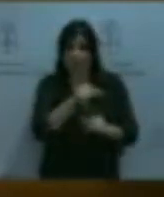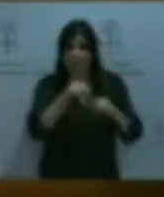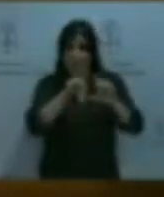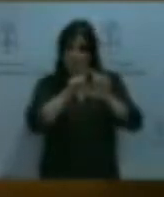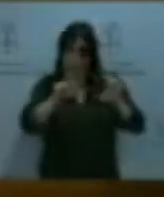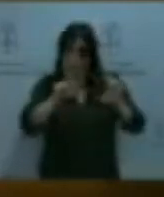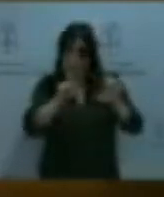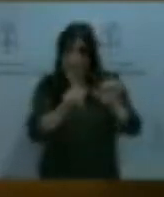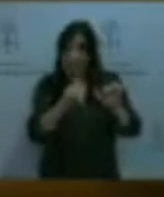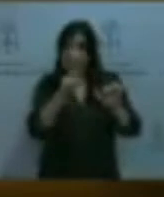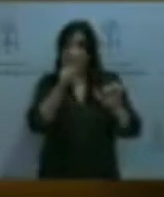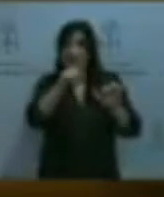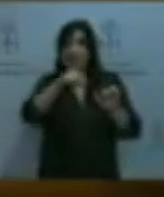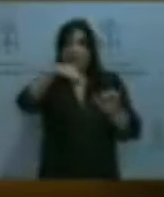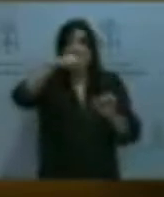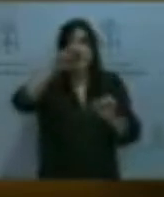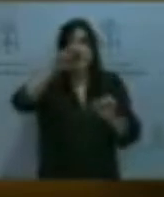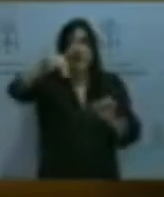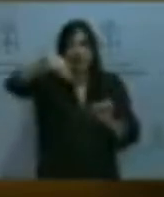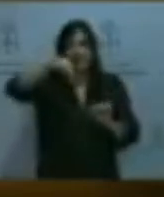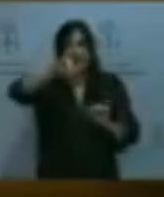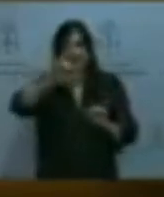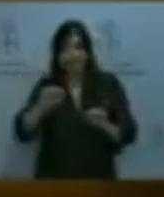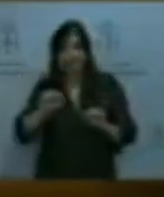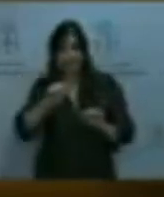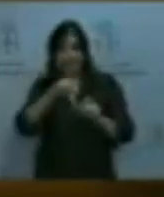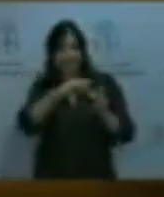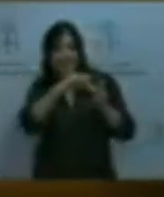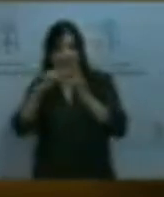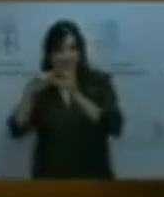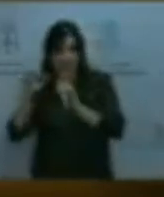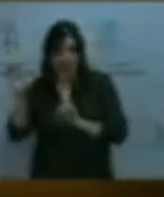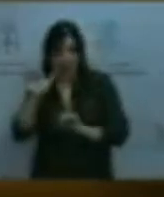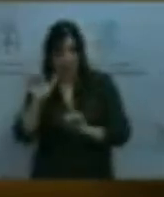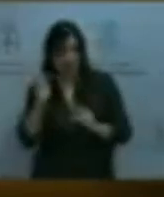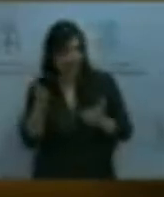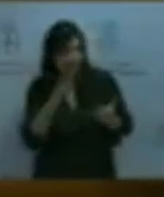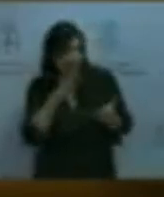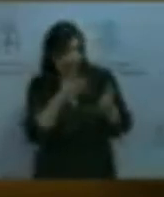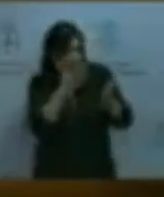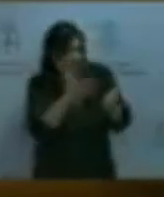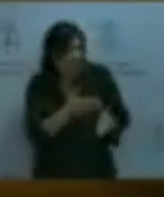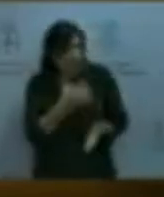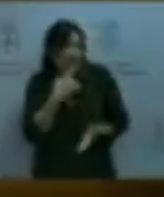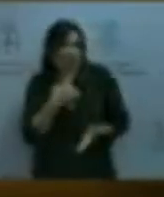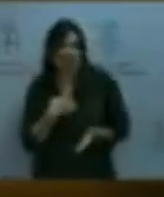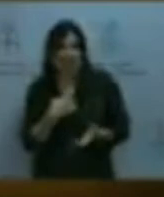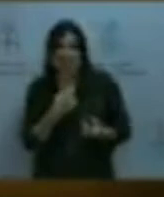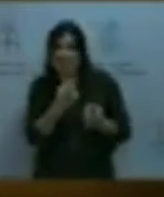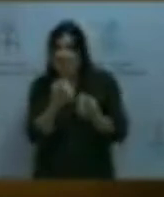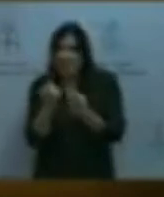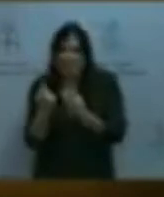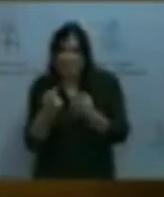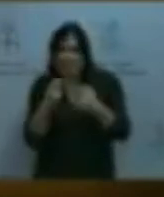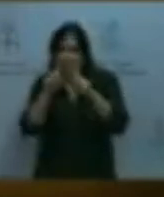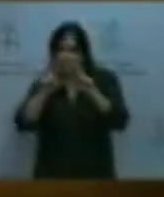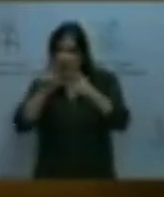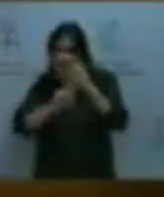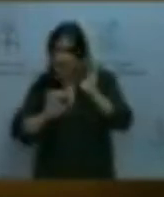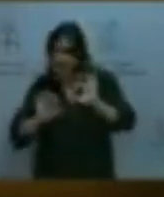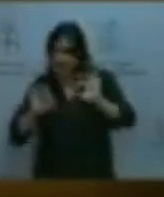líderes europeos entonces usted me está diciendo que necesitan empresas especializadas mire tenemos una en gijón y en avilés